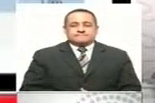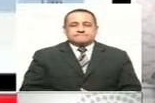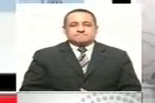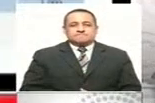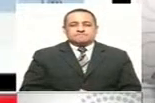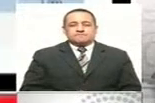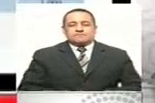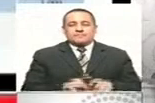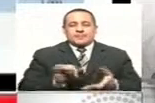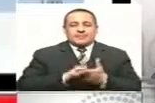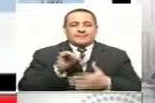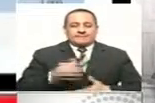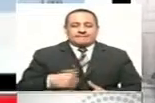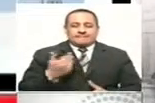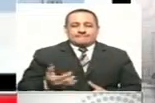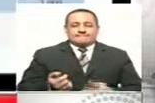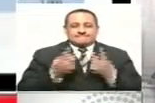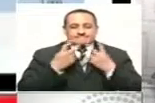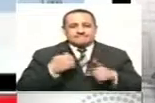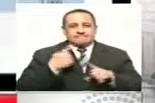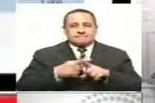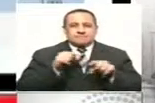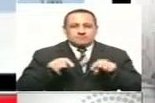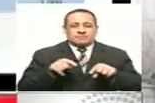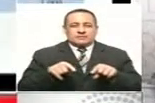Entonces ahí por lo menos